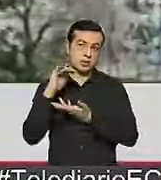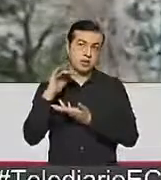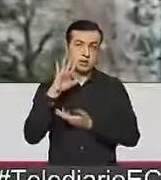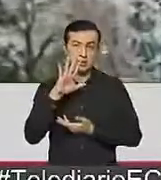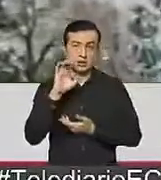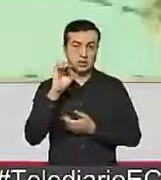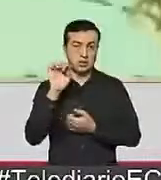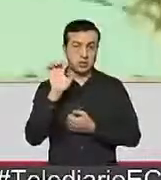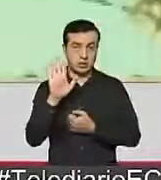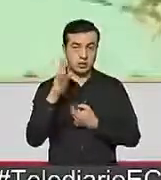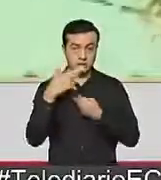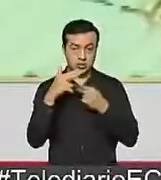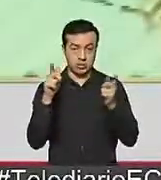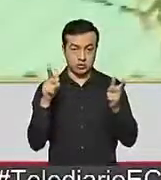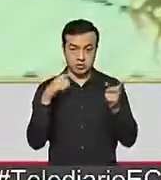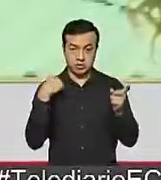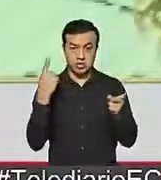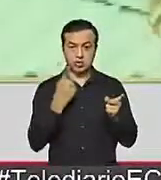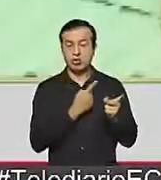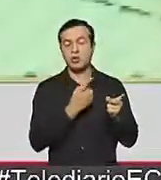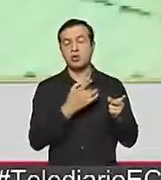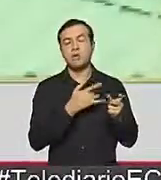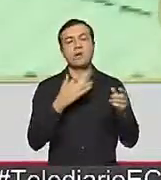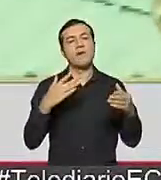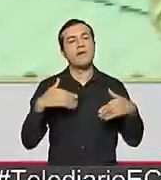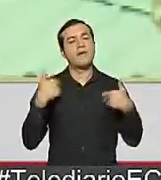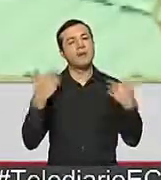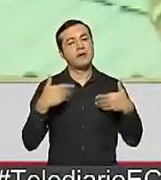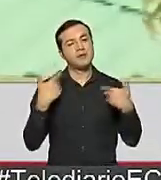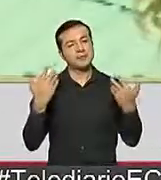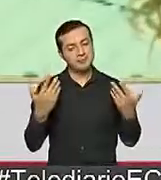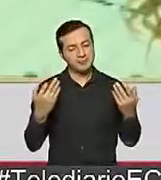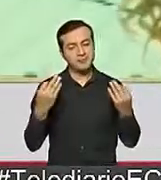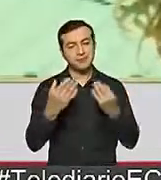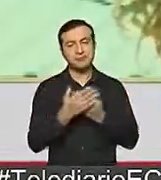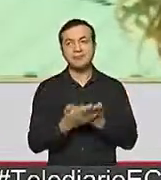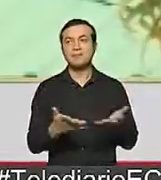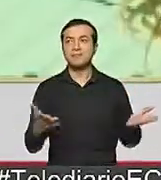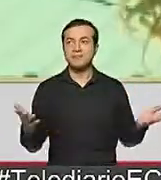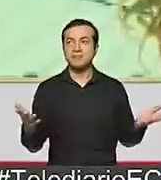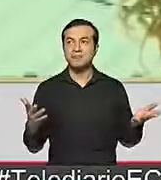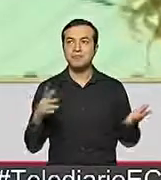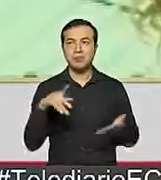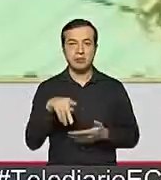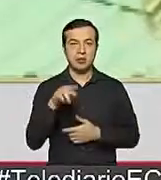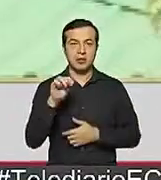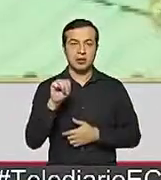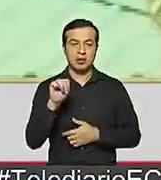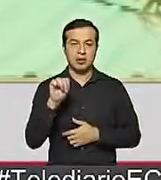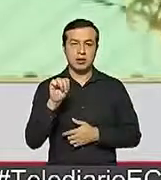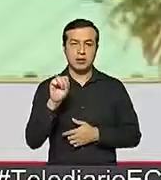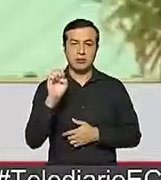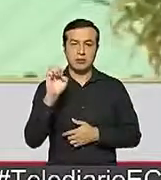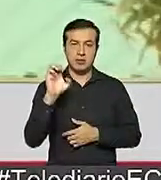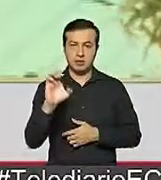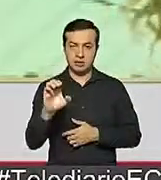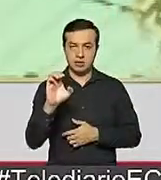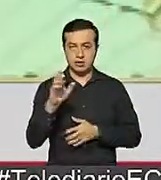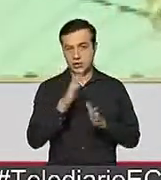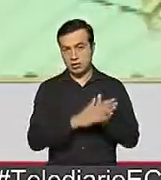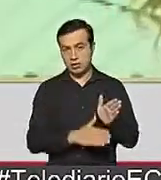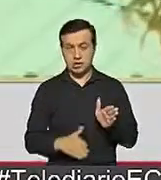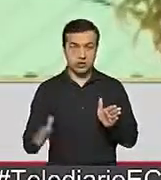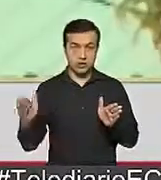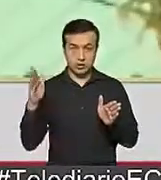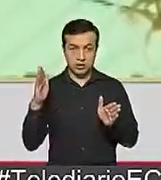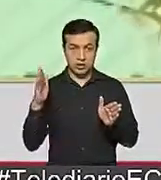5 hectáreas. Nosotros estamos contentos de haber construido un PMC. tenemos que decir que durante todo este